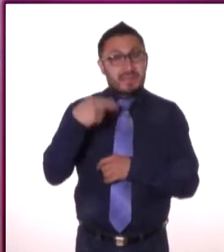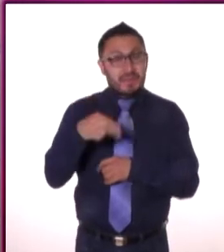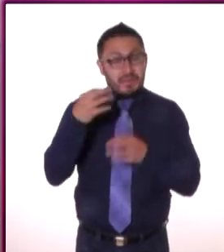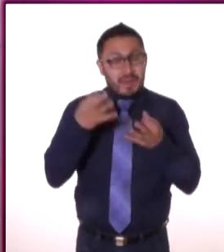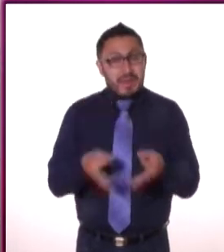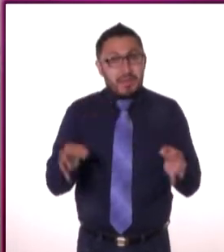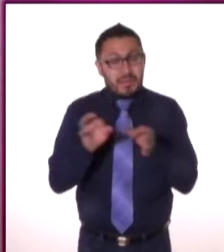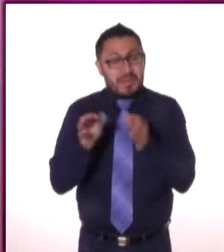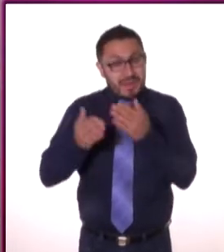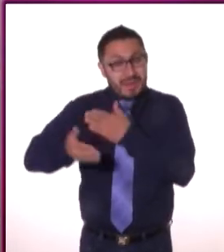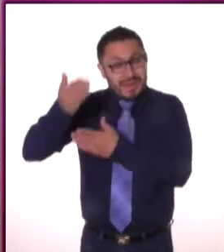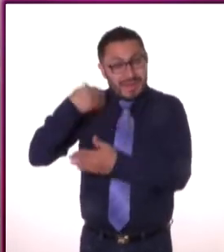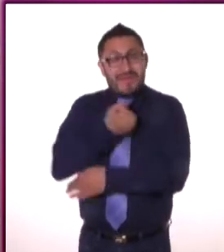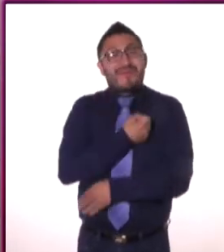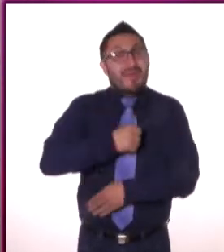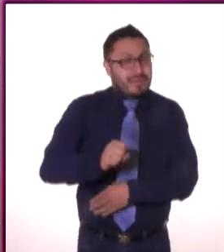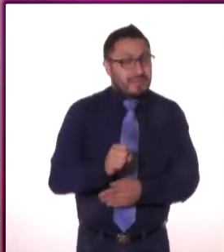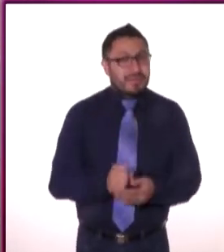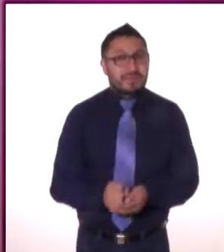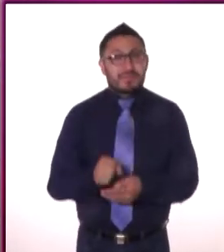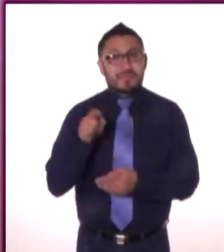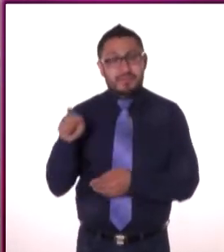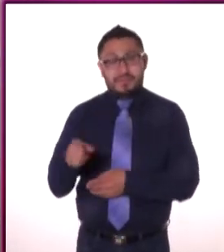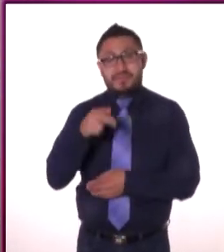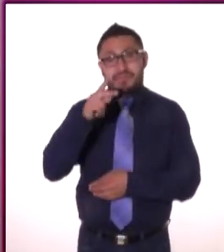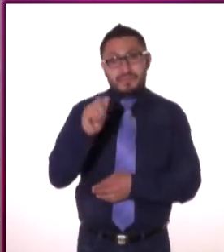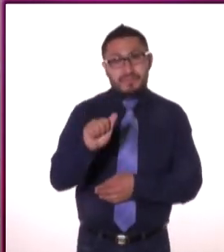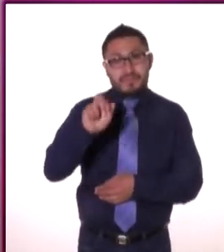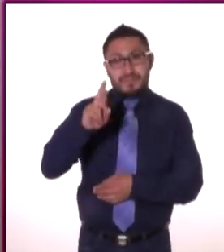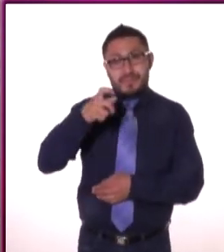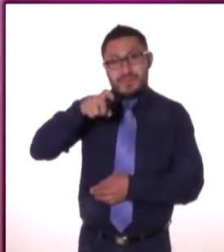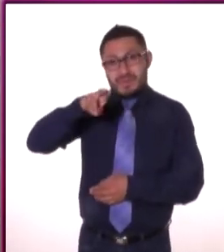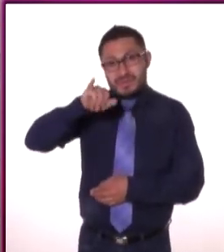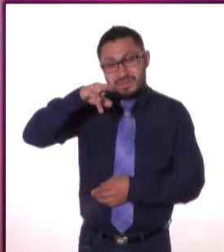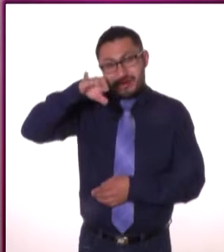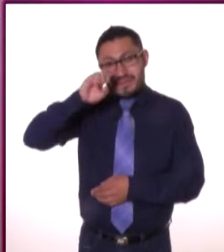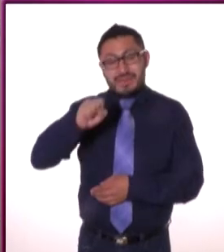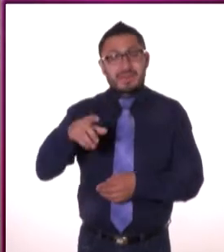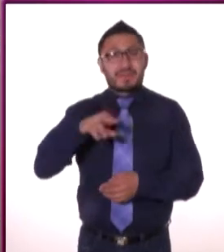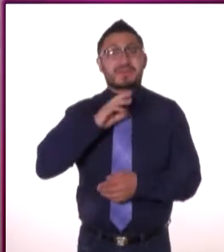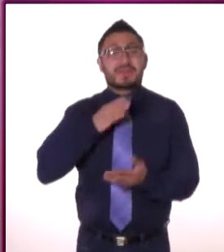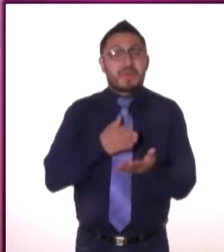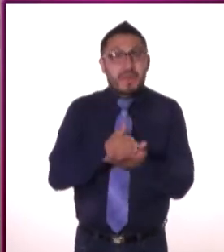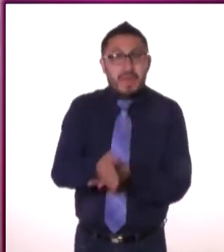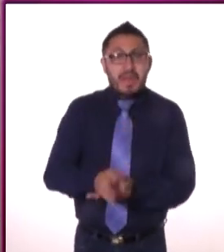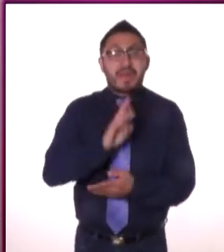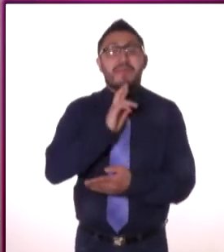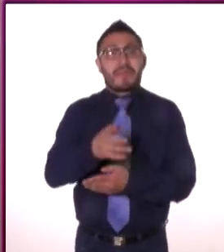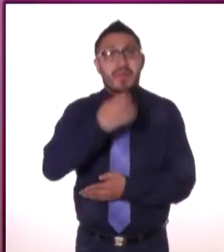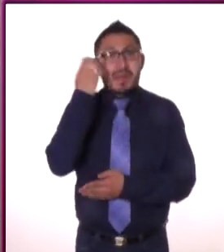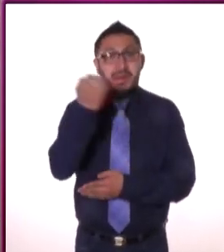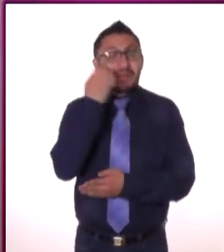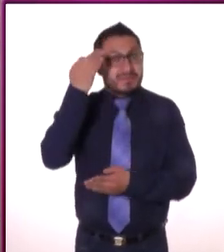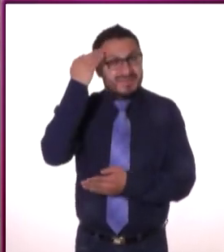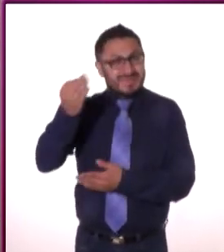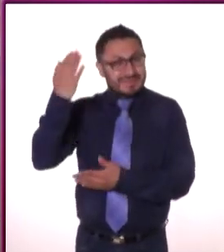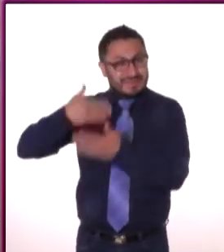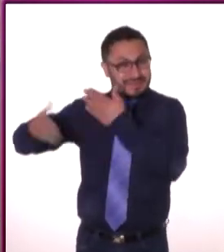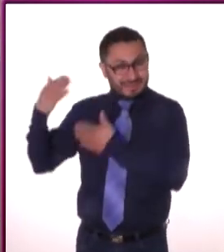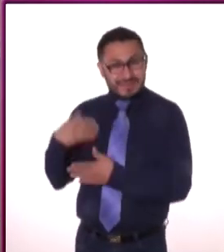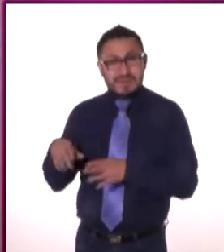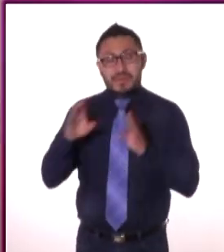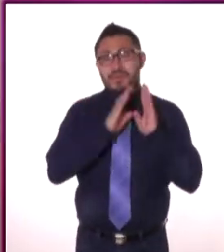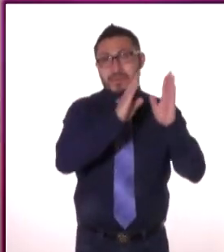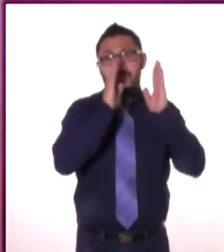mucho renombre en la época. Por lo tanto, Arquímedes tuvo acceso a las mejores instituciones de la época, sobre todo, por ejemplo,